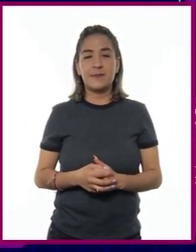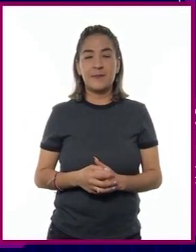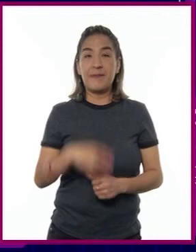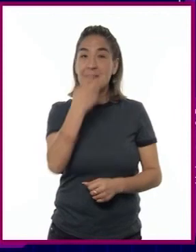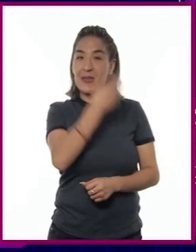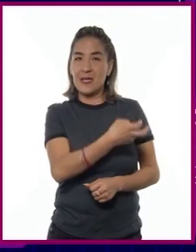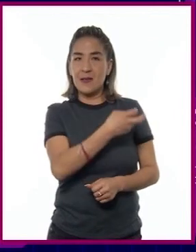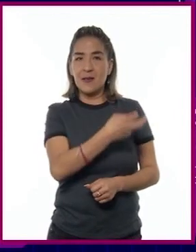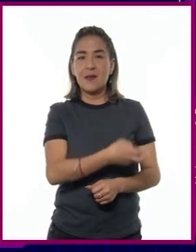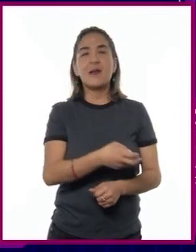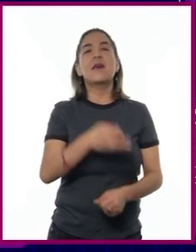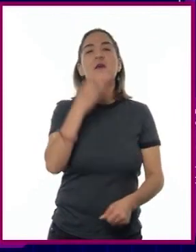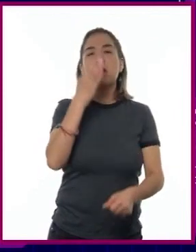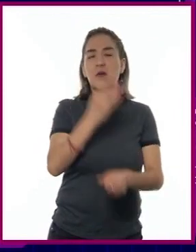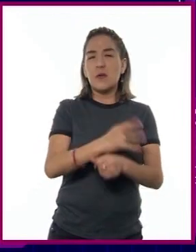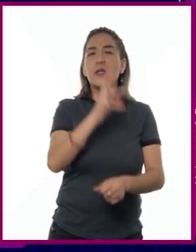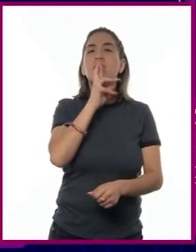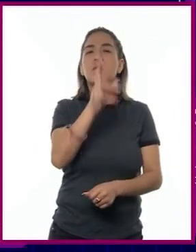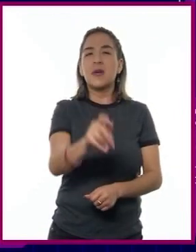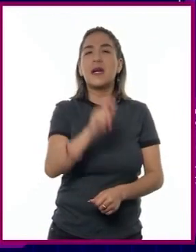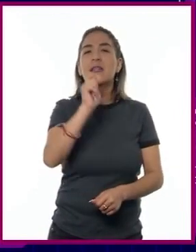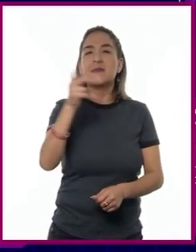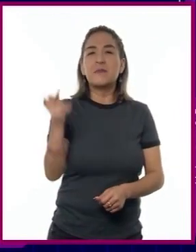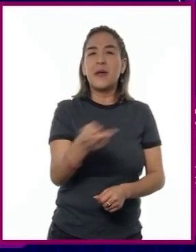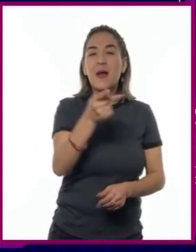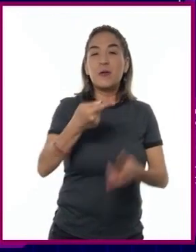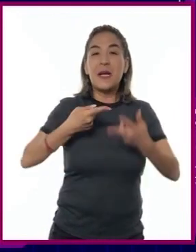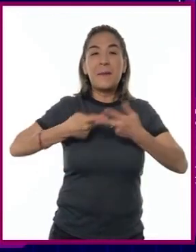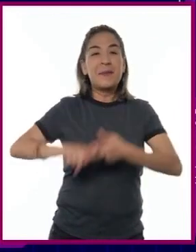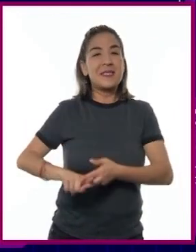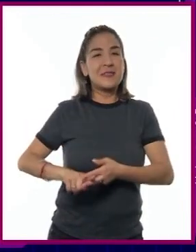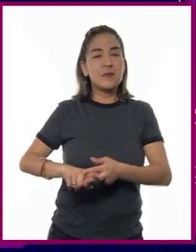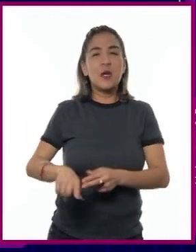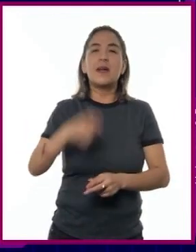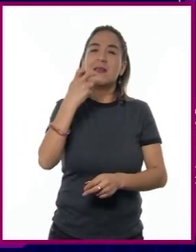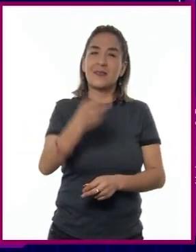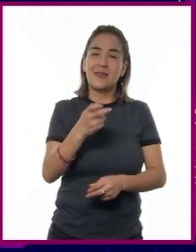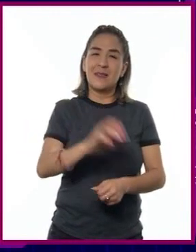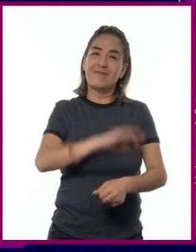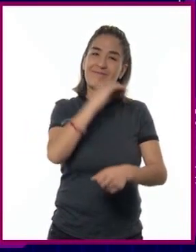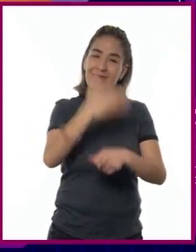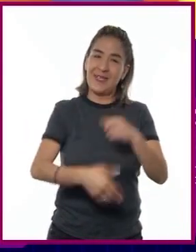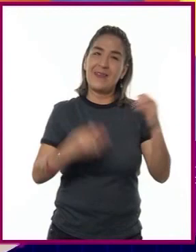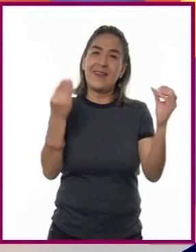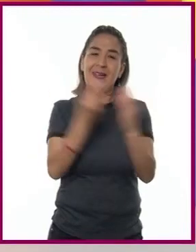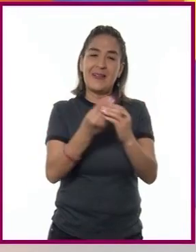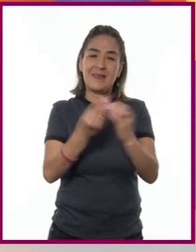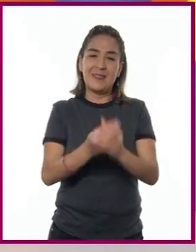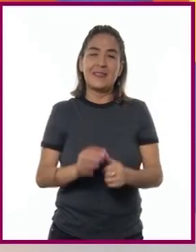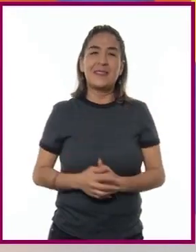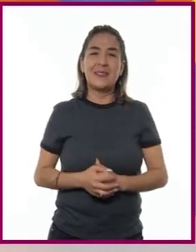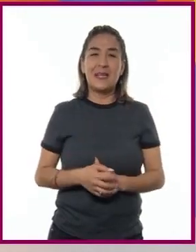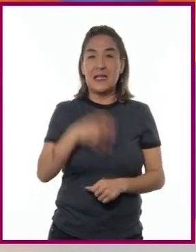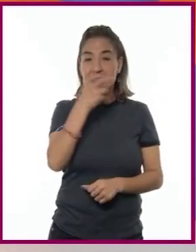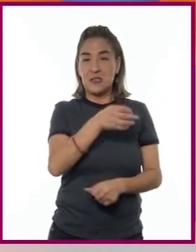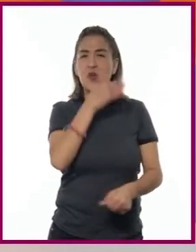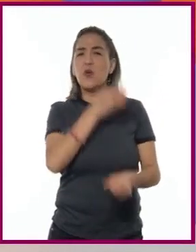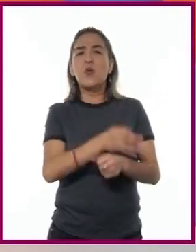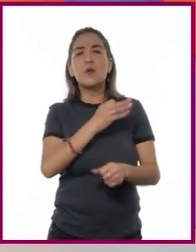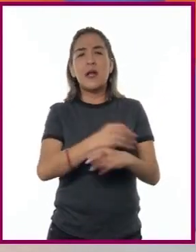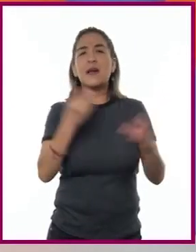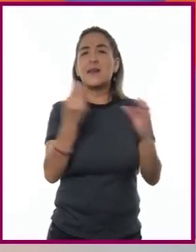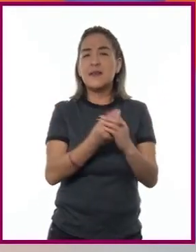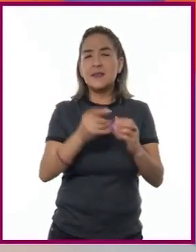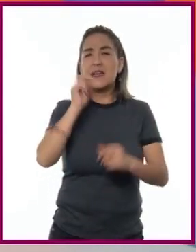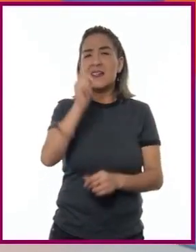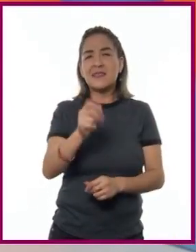Con esto se responde la pregunta inicial y se concluye la sesión. En esta sesión